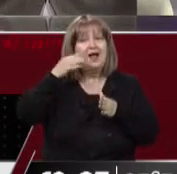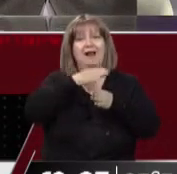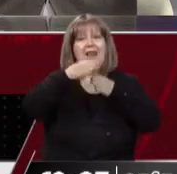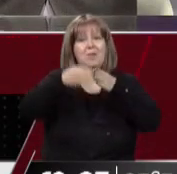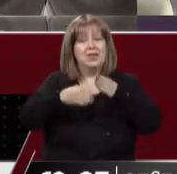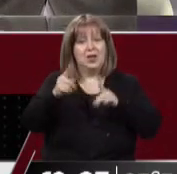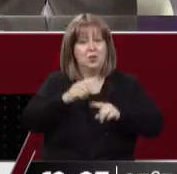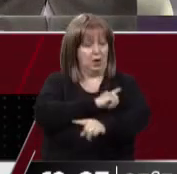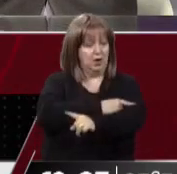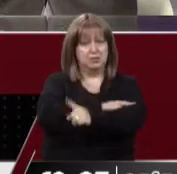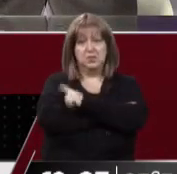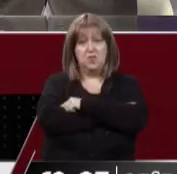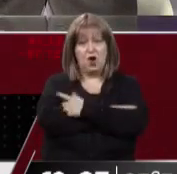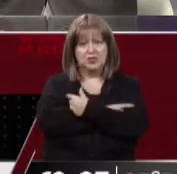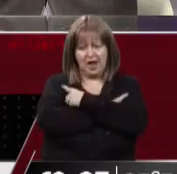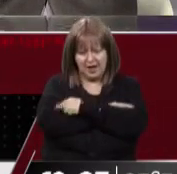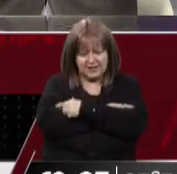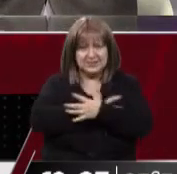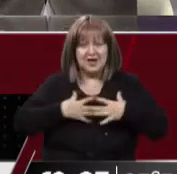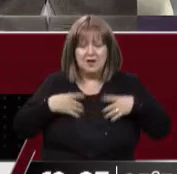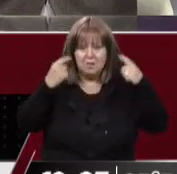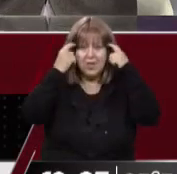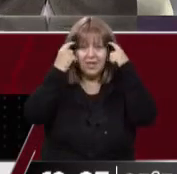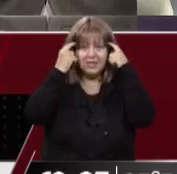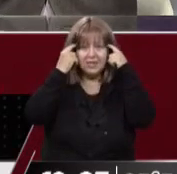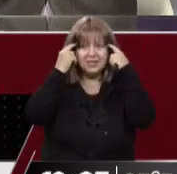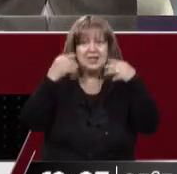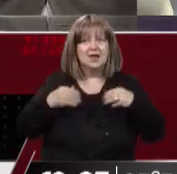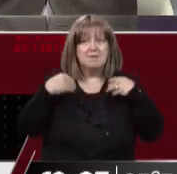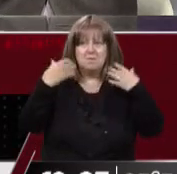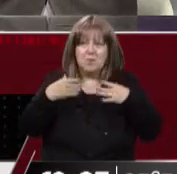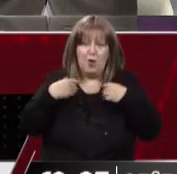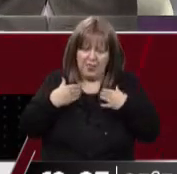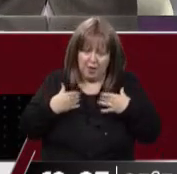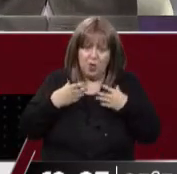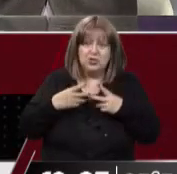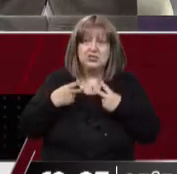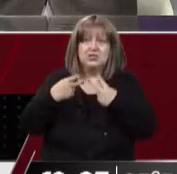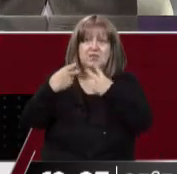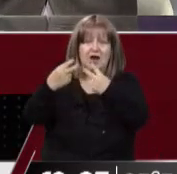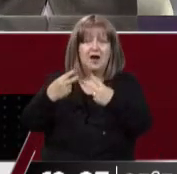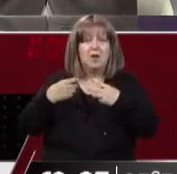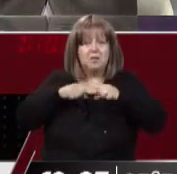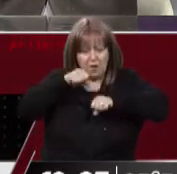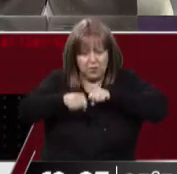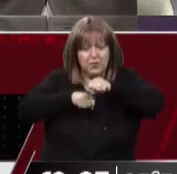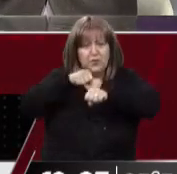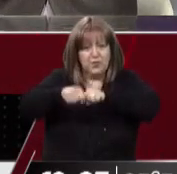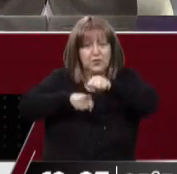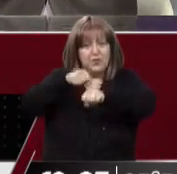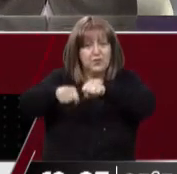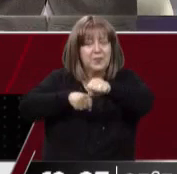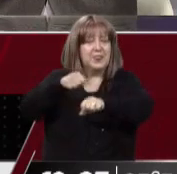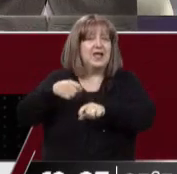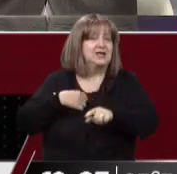con nuestra fortaleza mental y física, es increíble. No tenemos límites, realmente, así como lo dijiste vos. Hoy nosotros, bueno, yo desde que